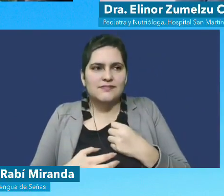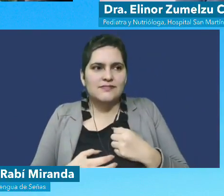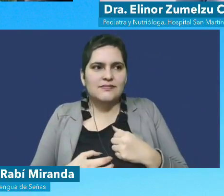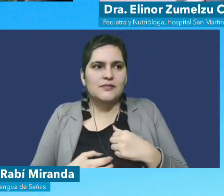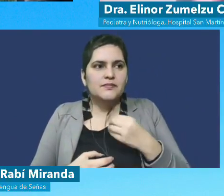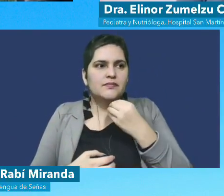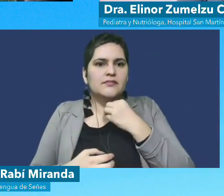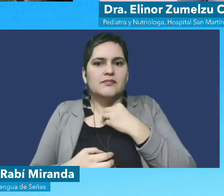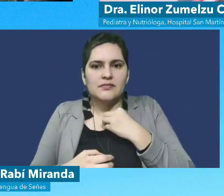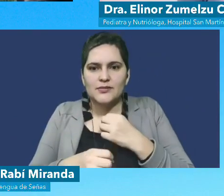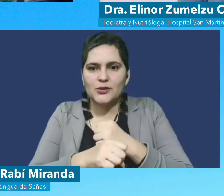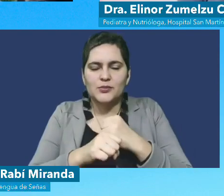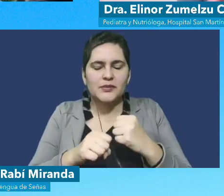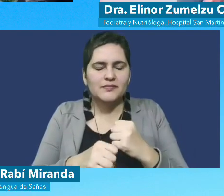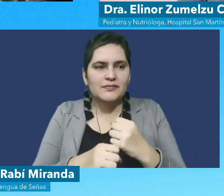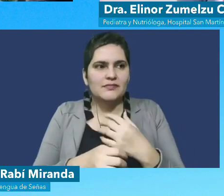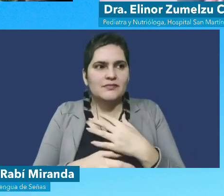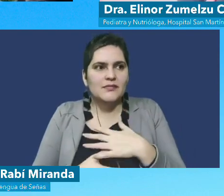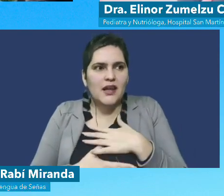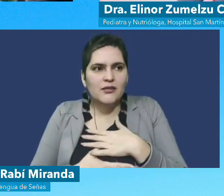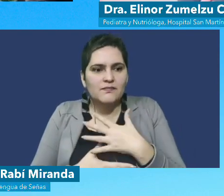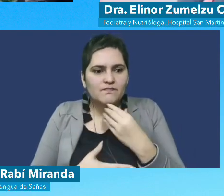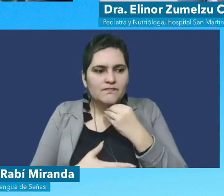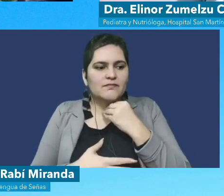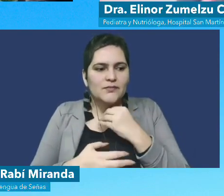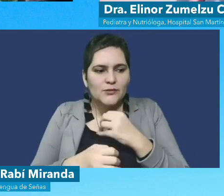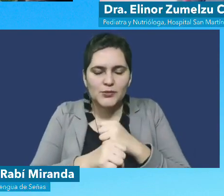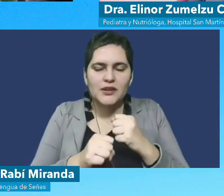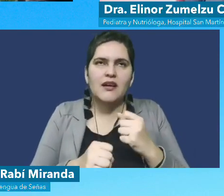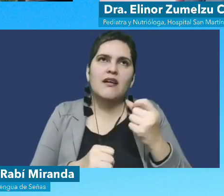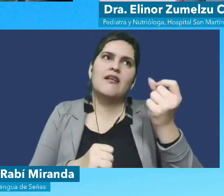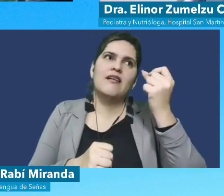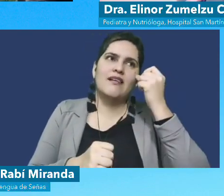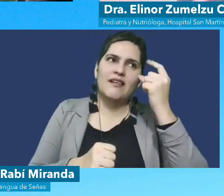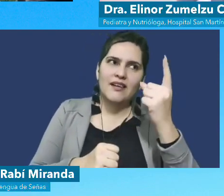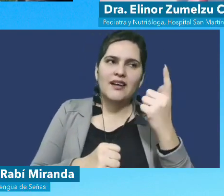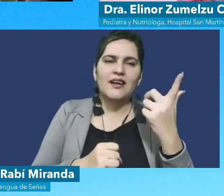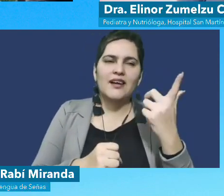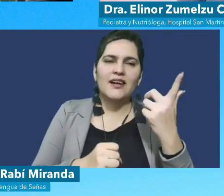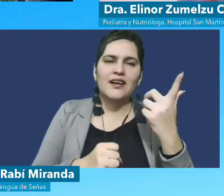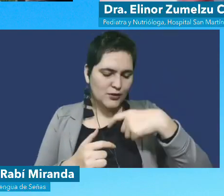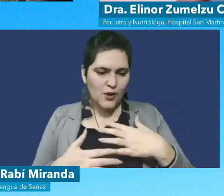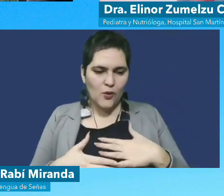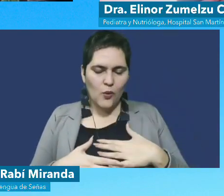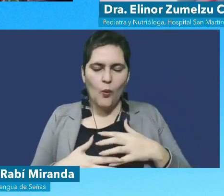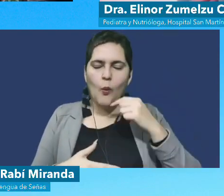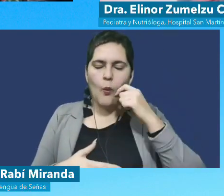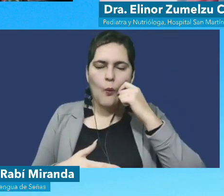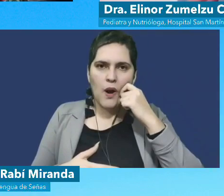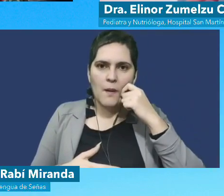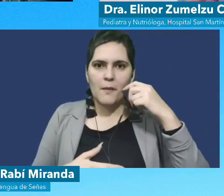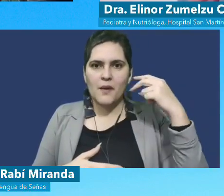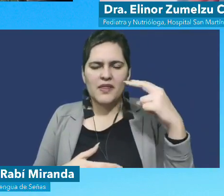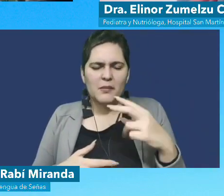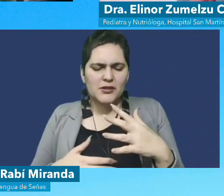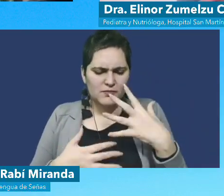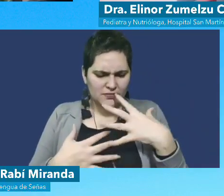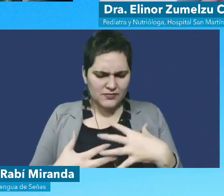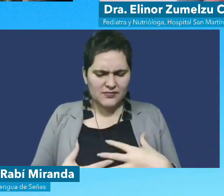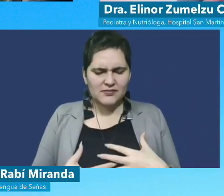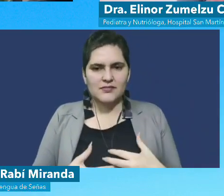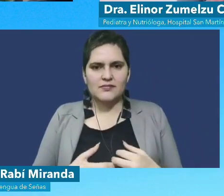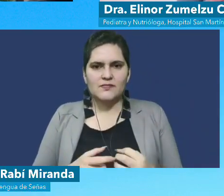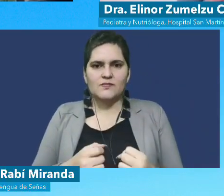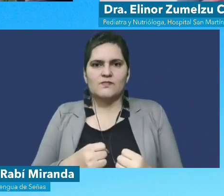Entonces, es como dicho de una manera muy coloquial que algo tiene que haber en nuestras conexiones que nos diga que, ¿por qué cuando